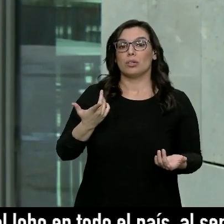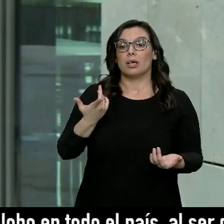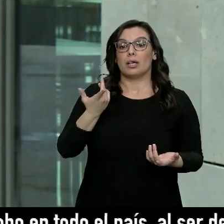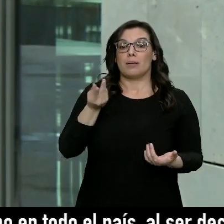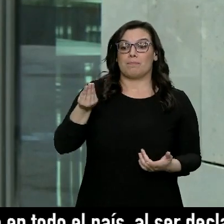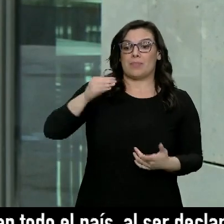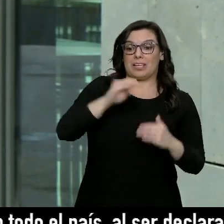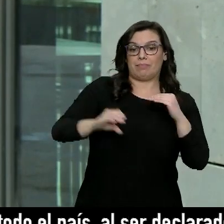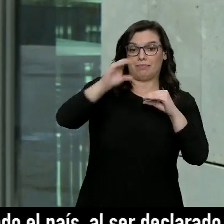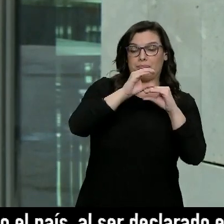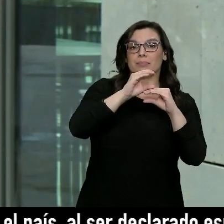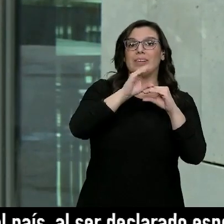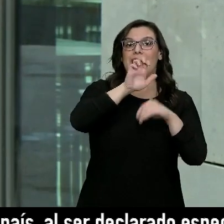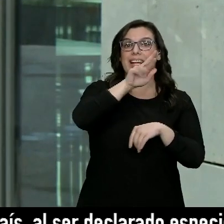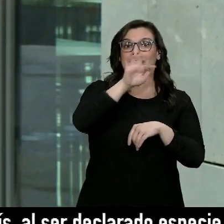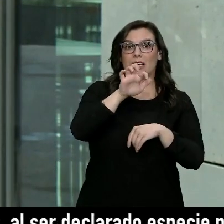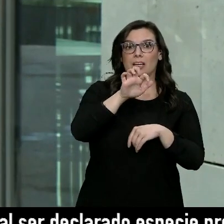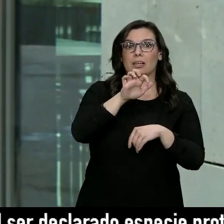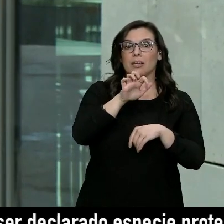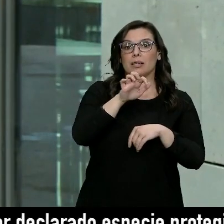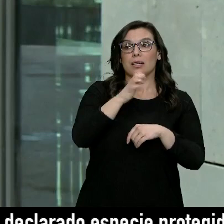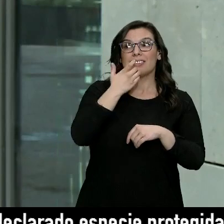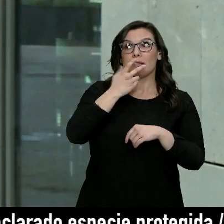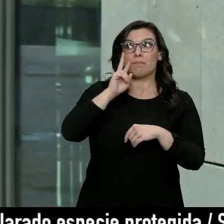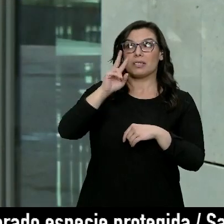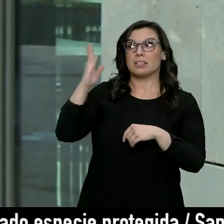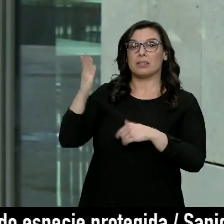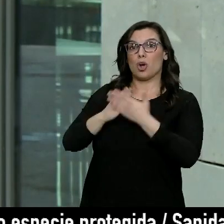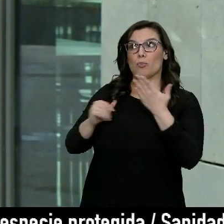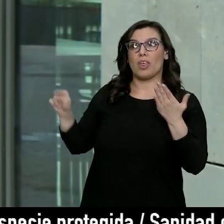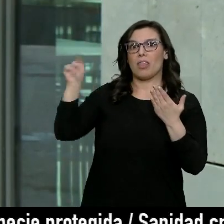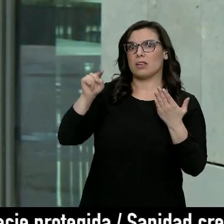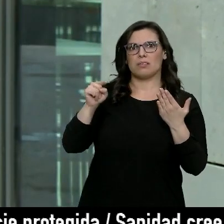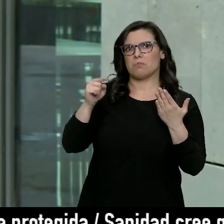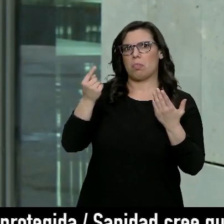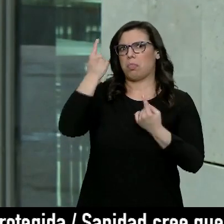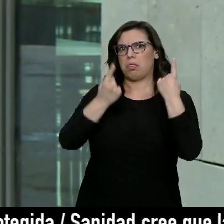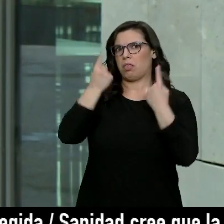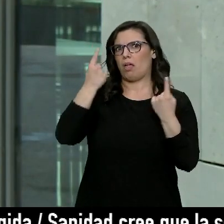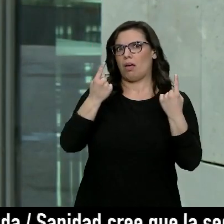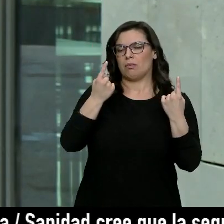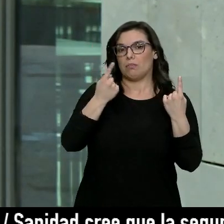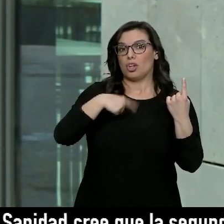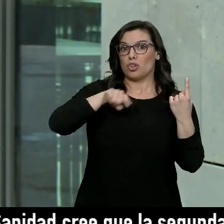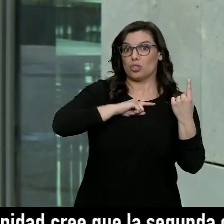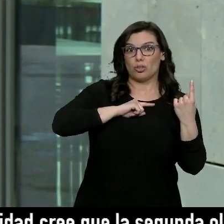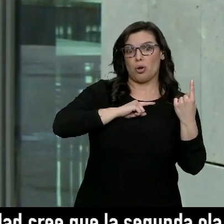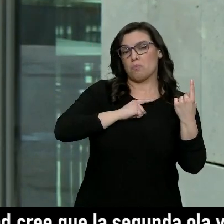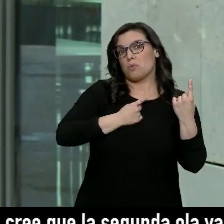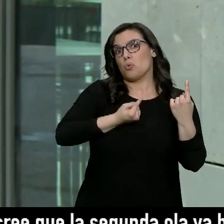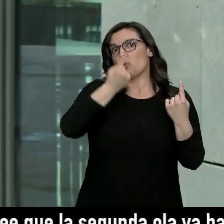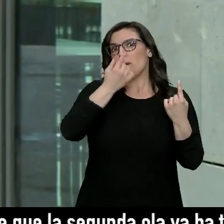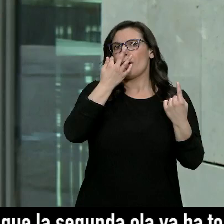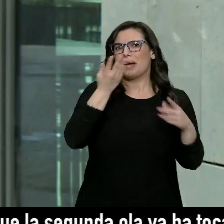complemento a los ERTE somos de las pocas comunidades en España que lo aplica. Pero no solo somos de las pocas, sino somos la comunidad que